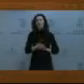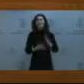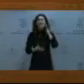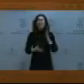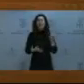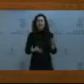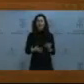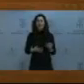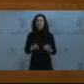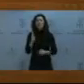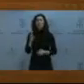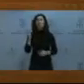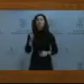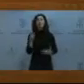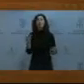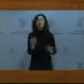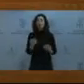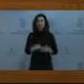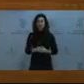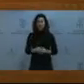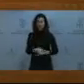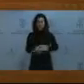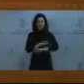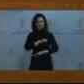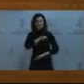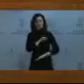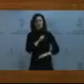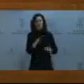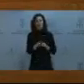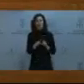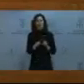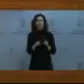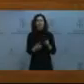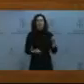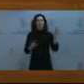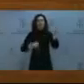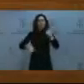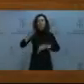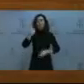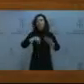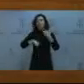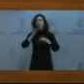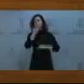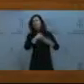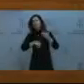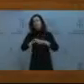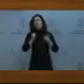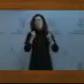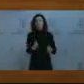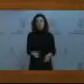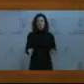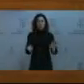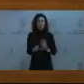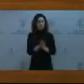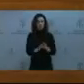realmente desde el Gobierno de España es marear la perdiz con los números y pasar la pelota nuevamente a las comunidades autónomas y a los ayuntamientos, con la